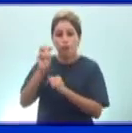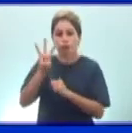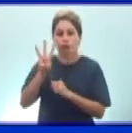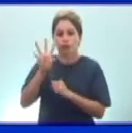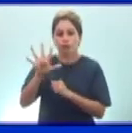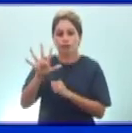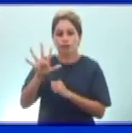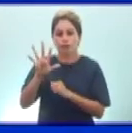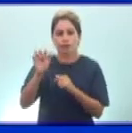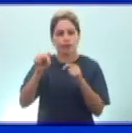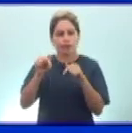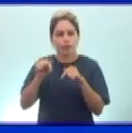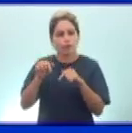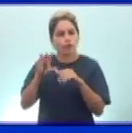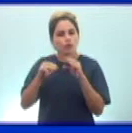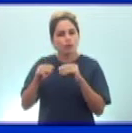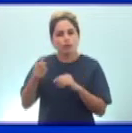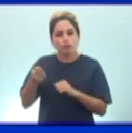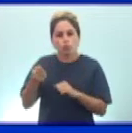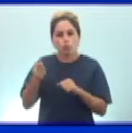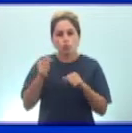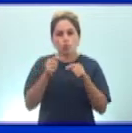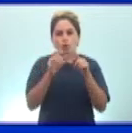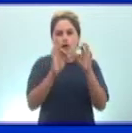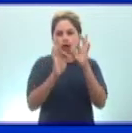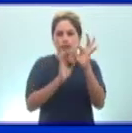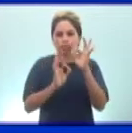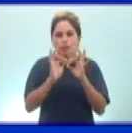un átomo que su número atómico es superior a 20.